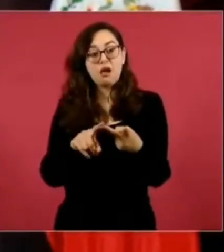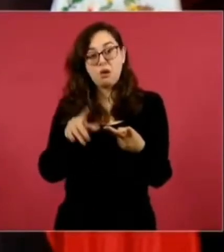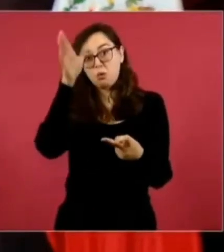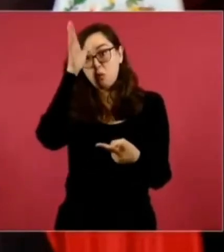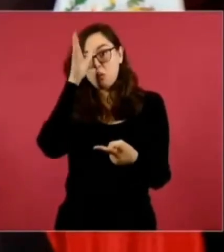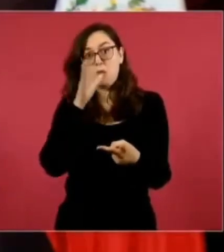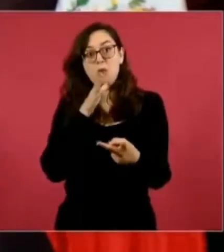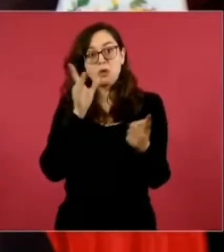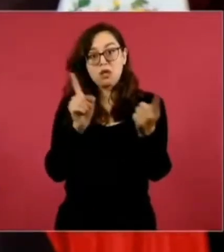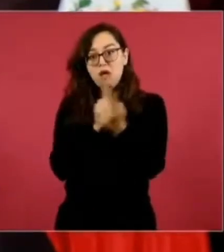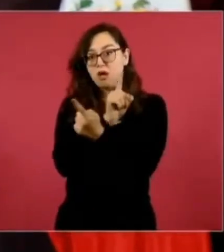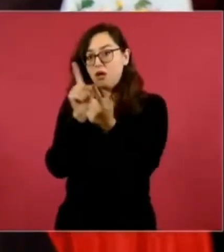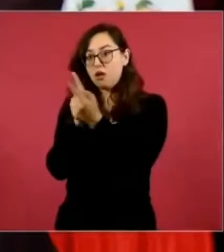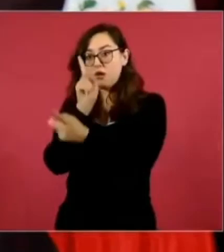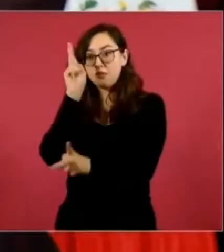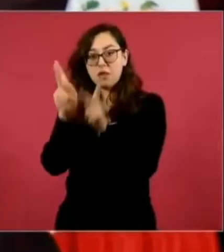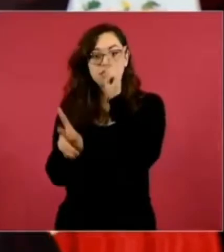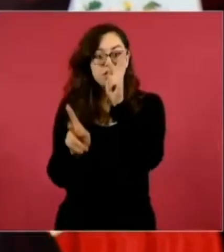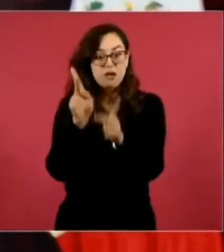de Tamaulipas?